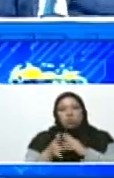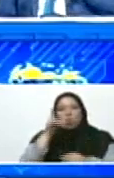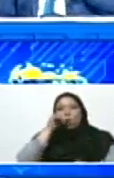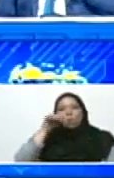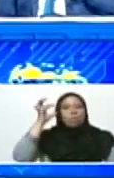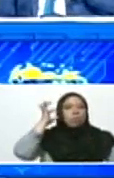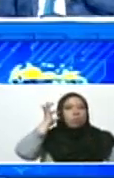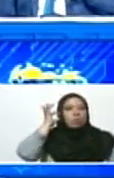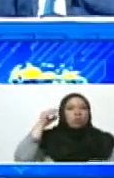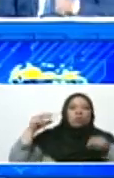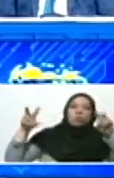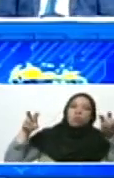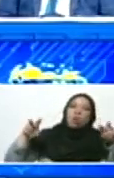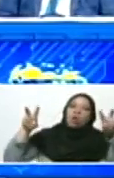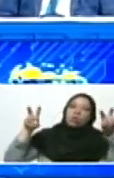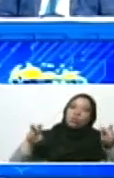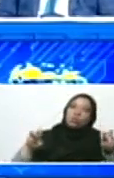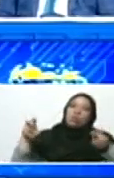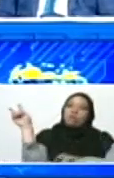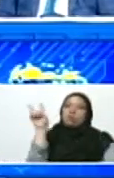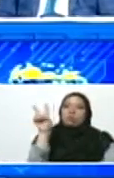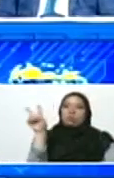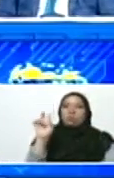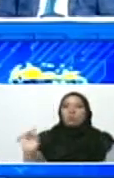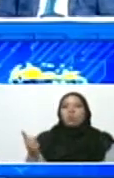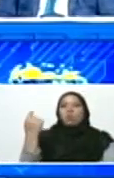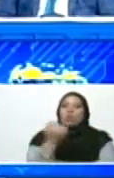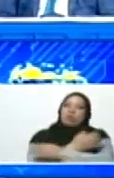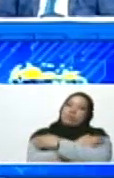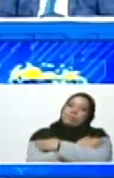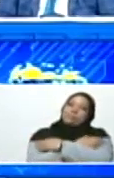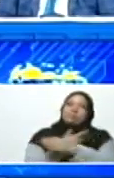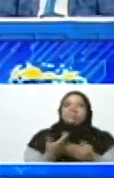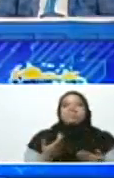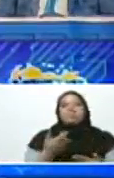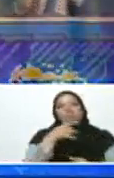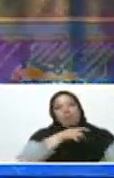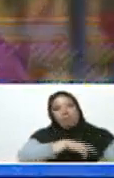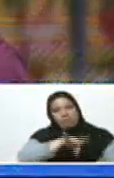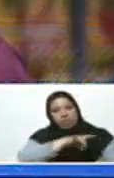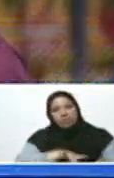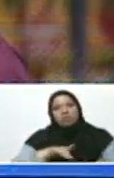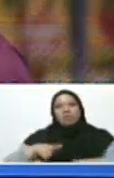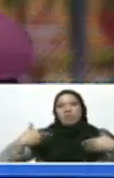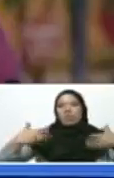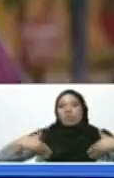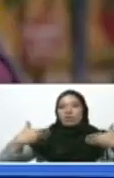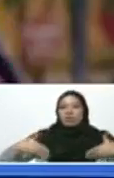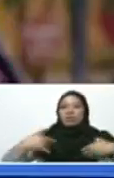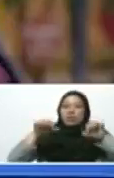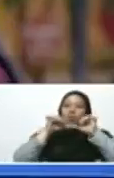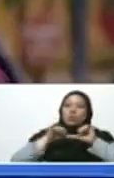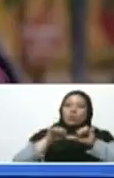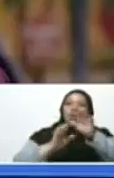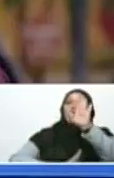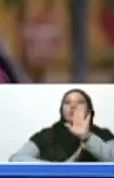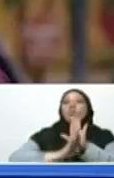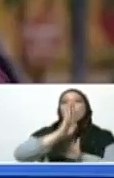científicos, innovadores e innovadoras de Venezuela, un abrazo de felicidad y les digo, sigamos